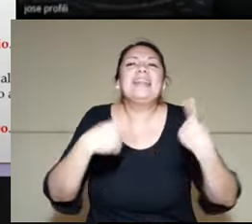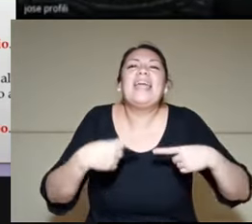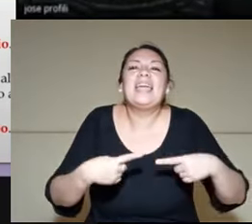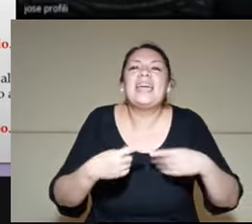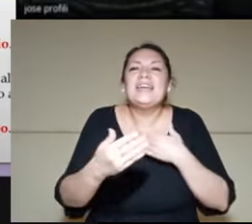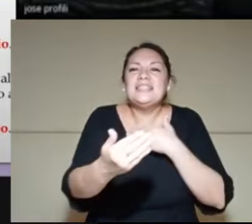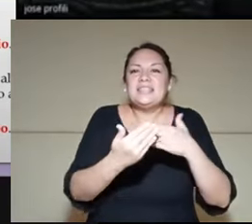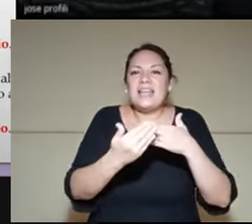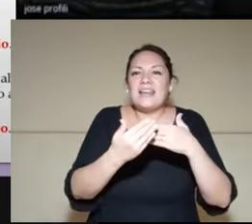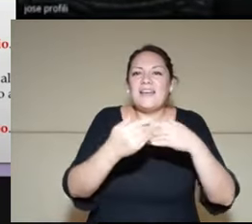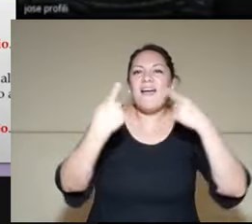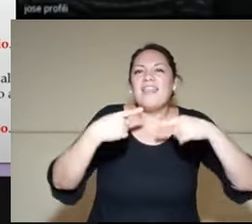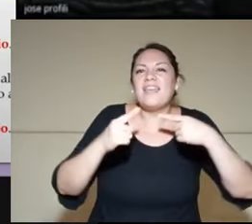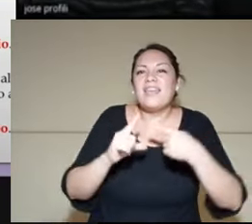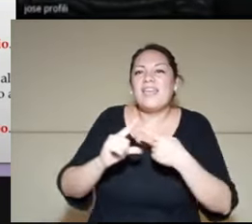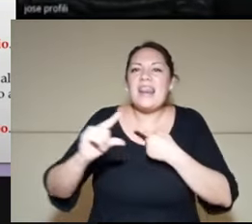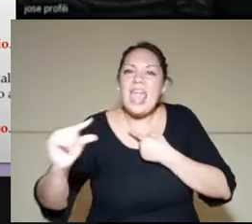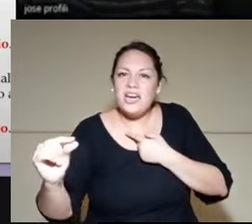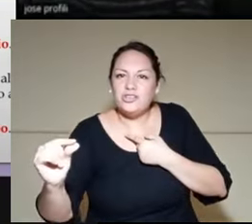con una referencia.